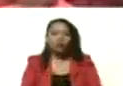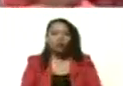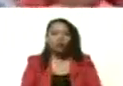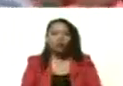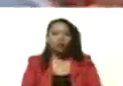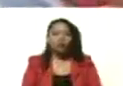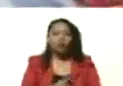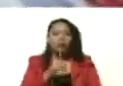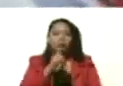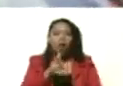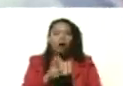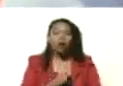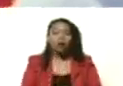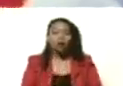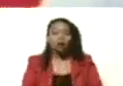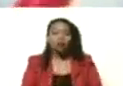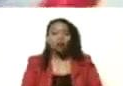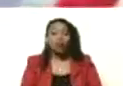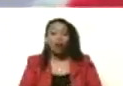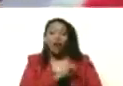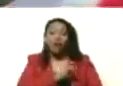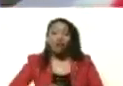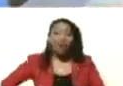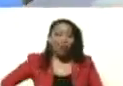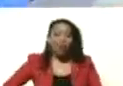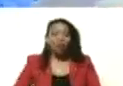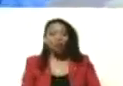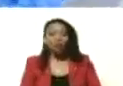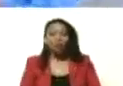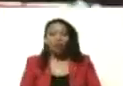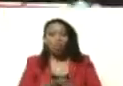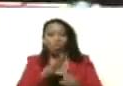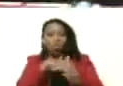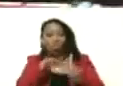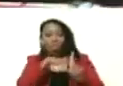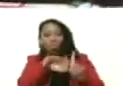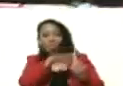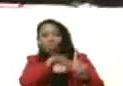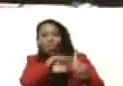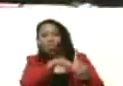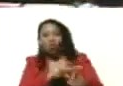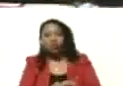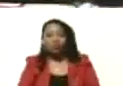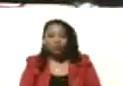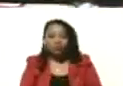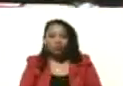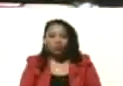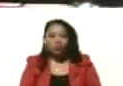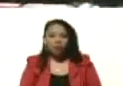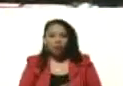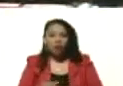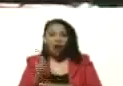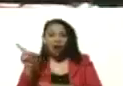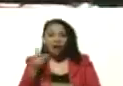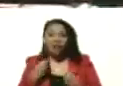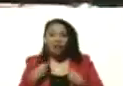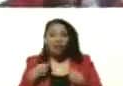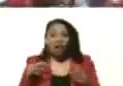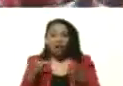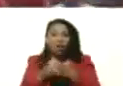es malo, es flojo, es conspirador, es conspirador, vive reuniéndose